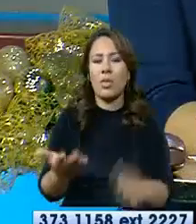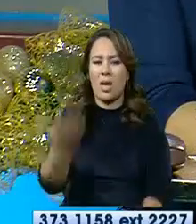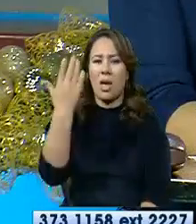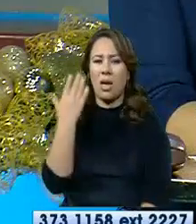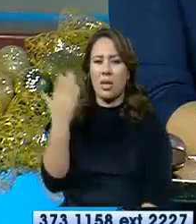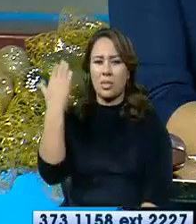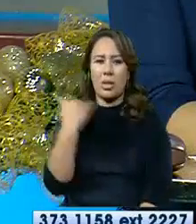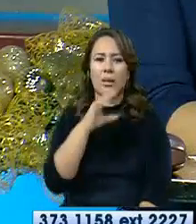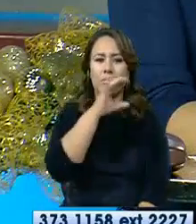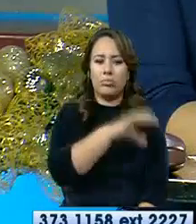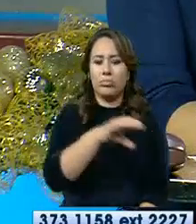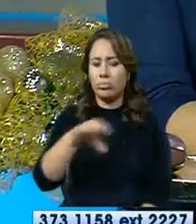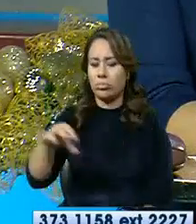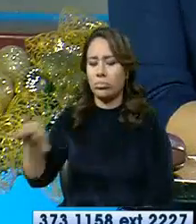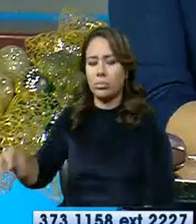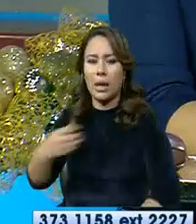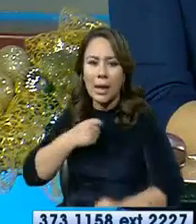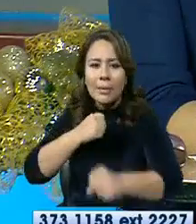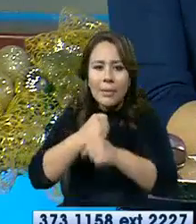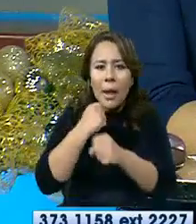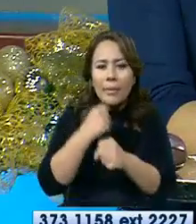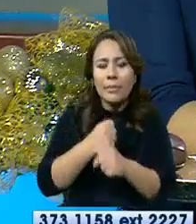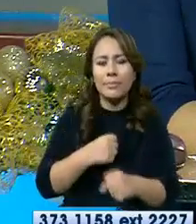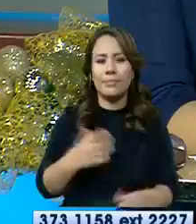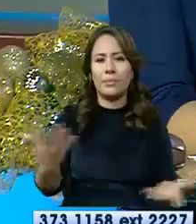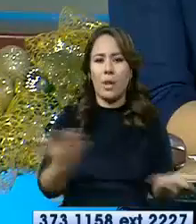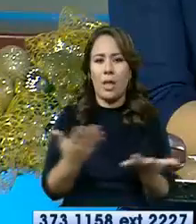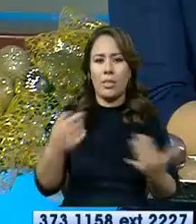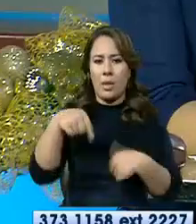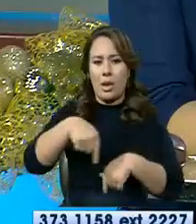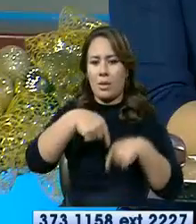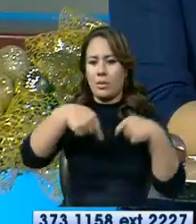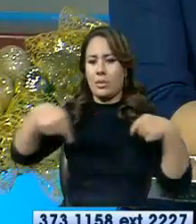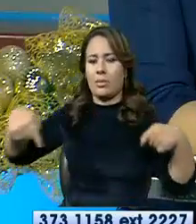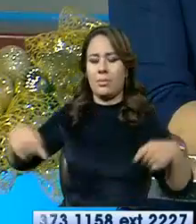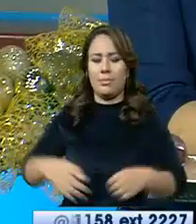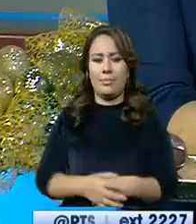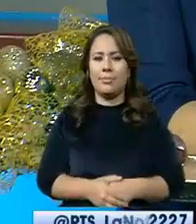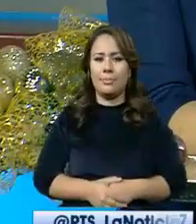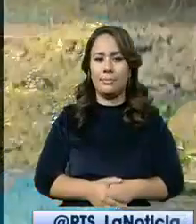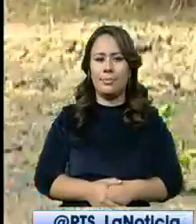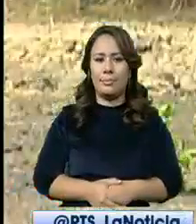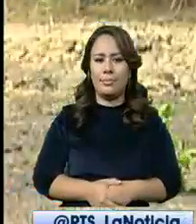en distintos operativos llevados a cabo en los últimos días.